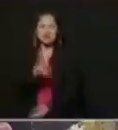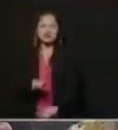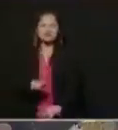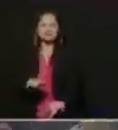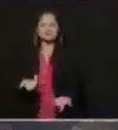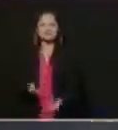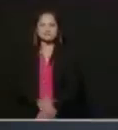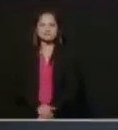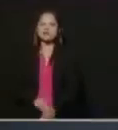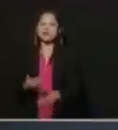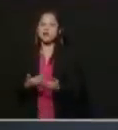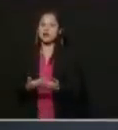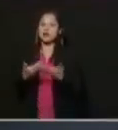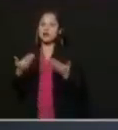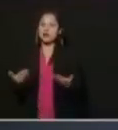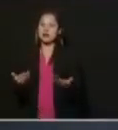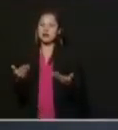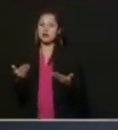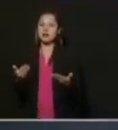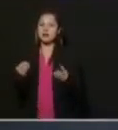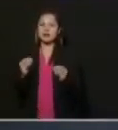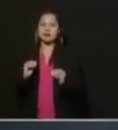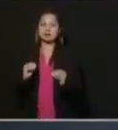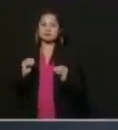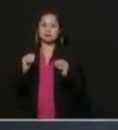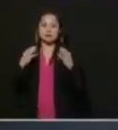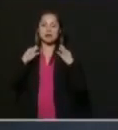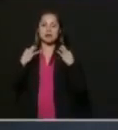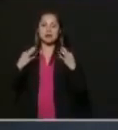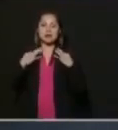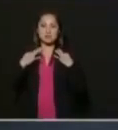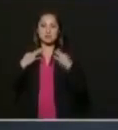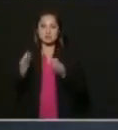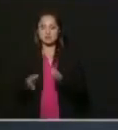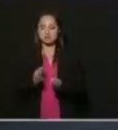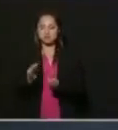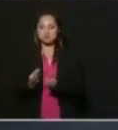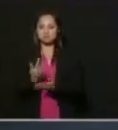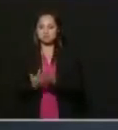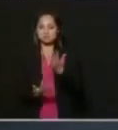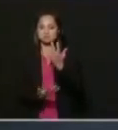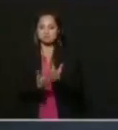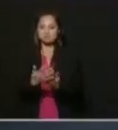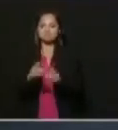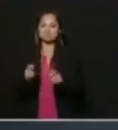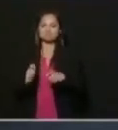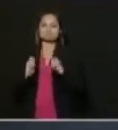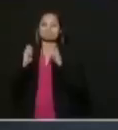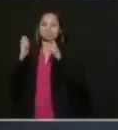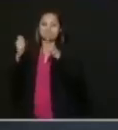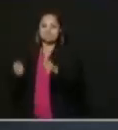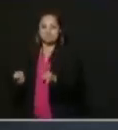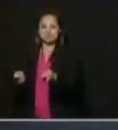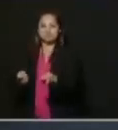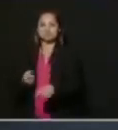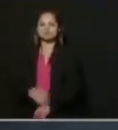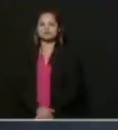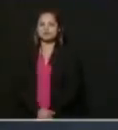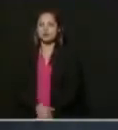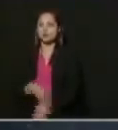ahora una camisa bordada a mano. Sí. Maestro, qué bonito momento. Estamos conmovidos, de